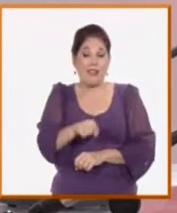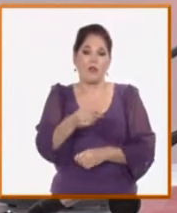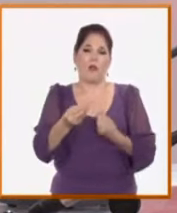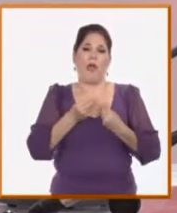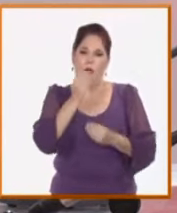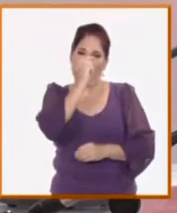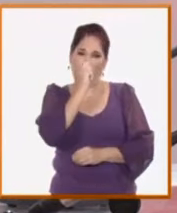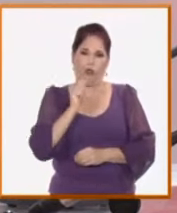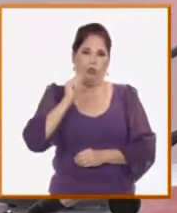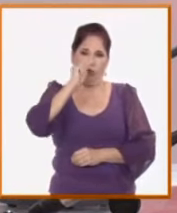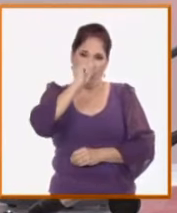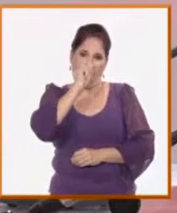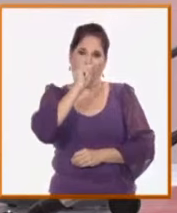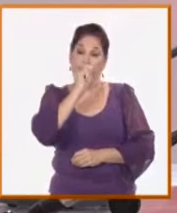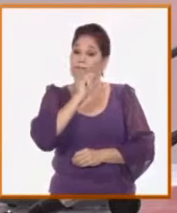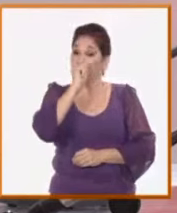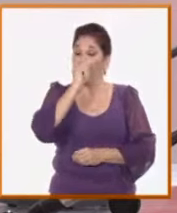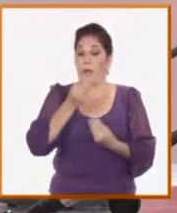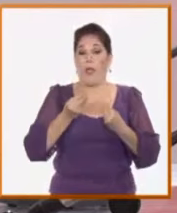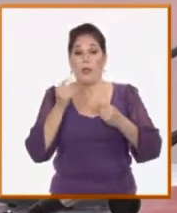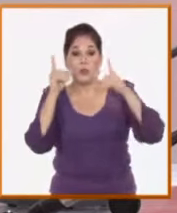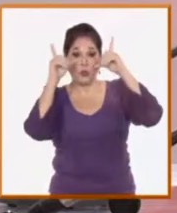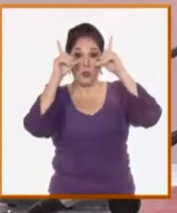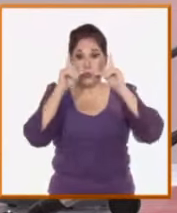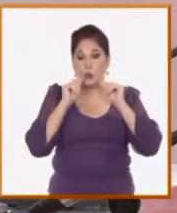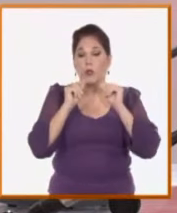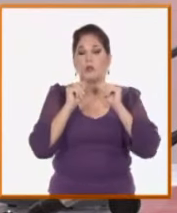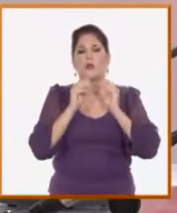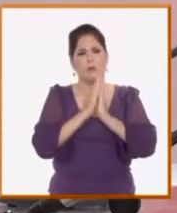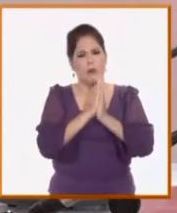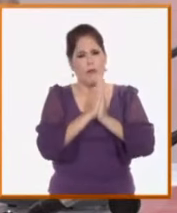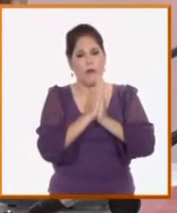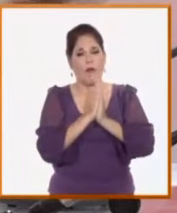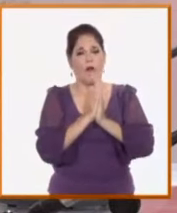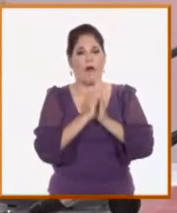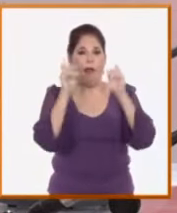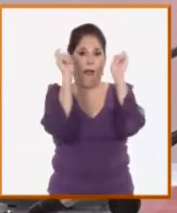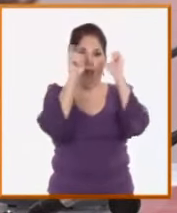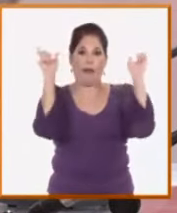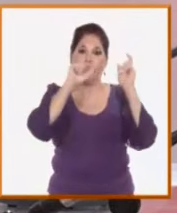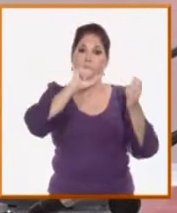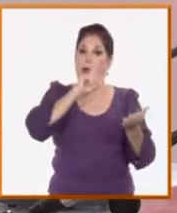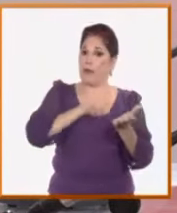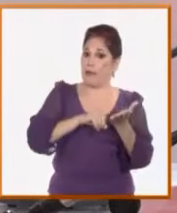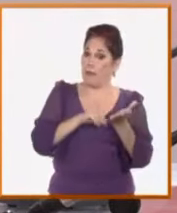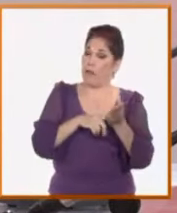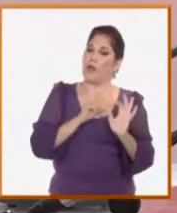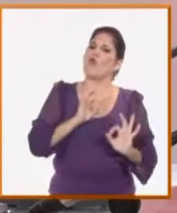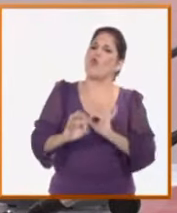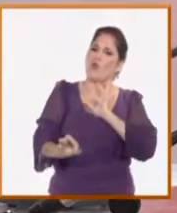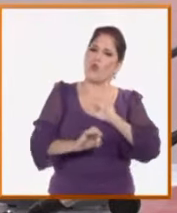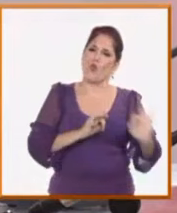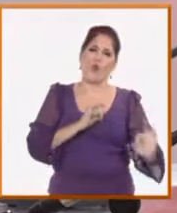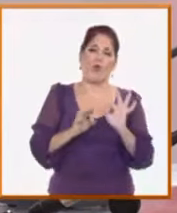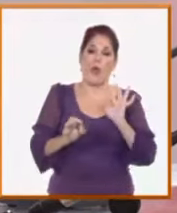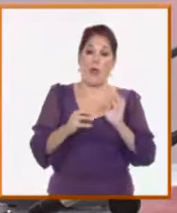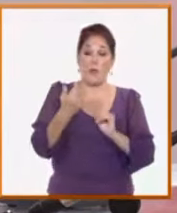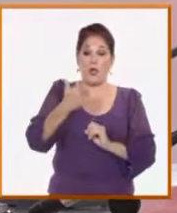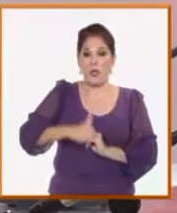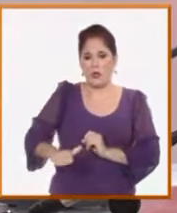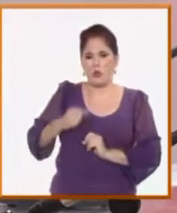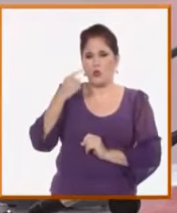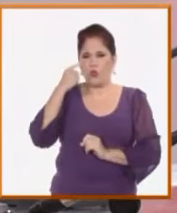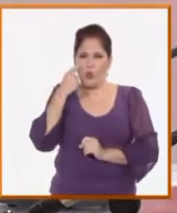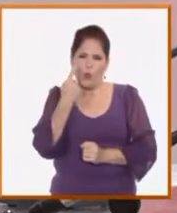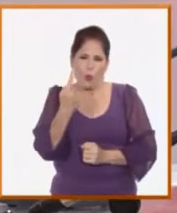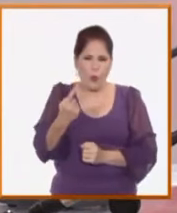eh Y con canabo sintéticos que era una alerta que le hacían a a los padres y eso evidentemente es una fuente que puede puede entrar también a